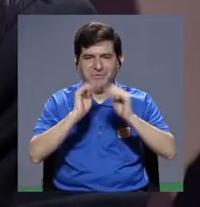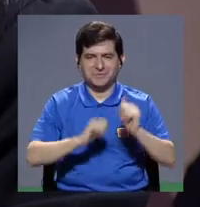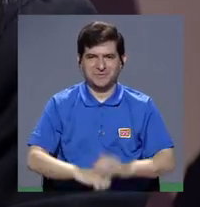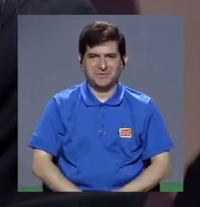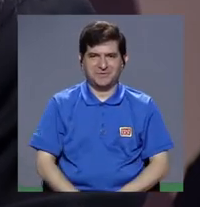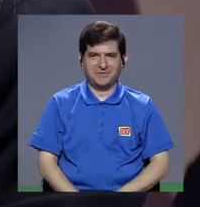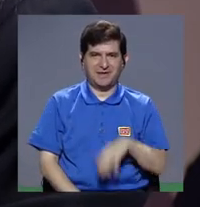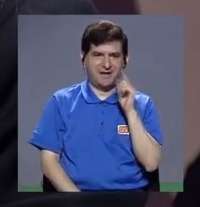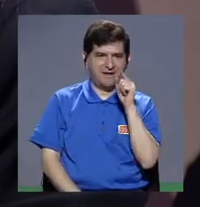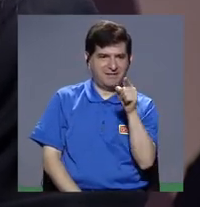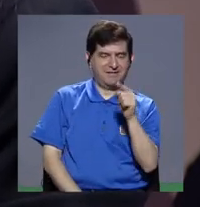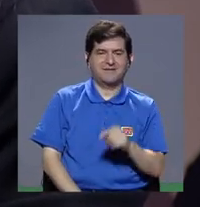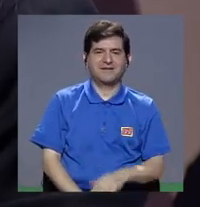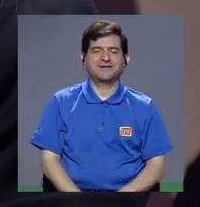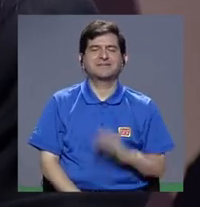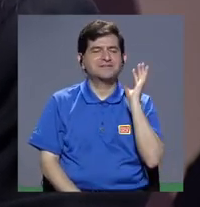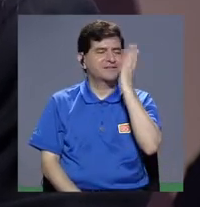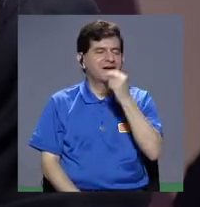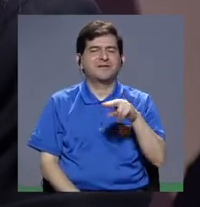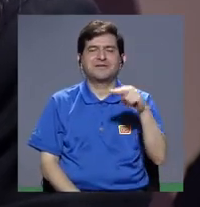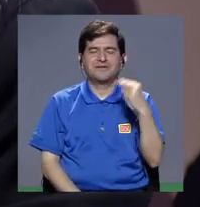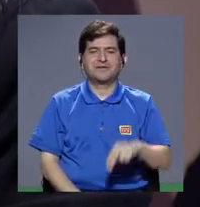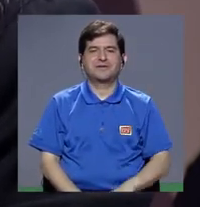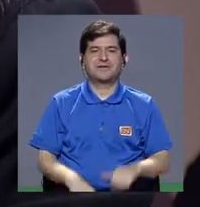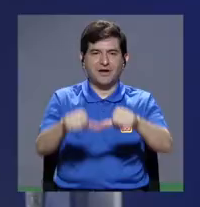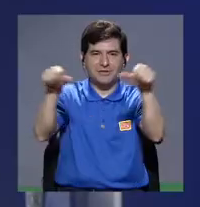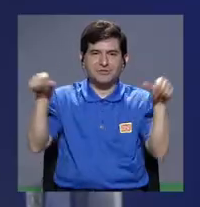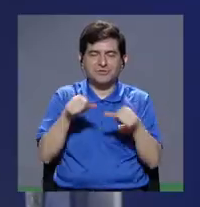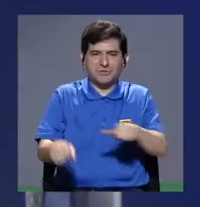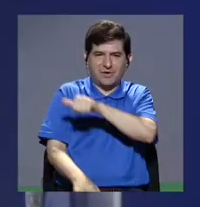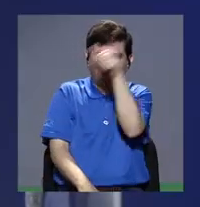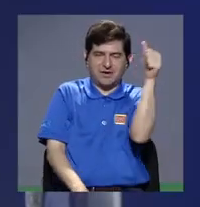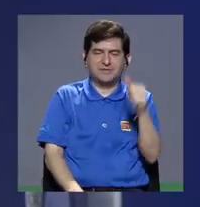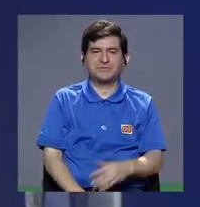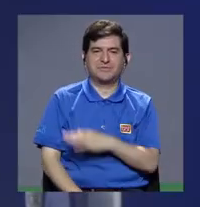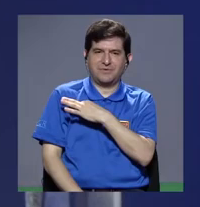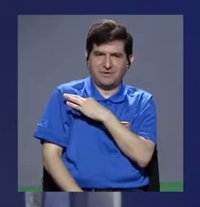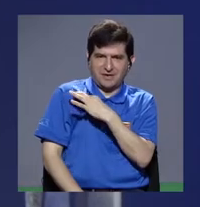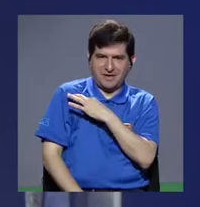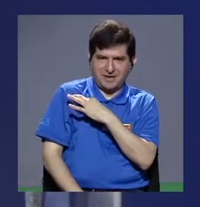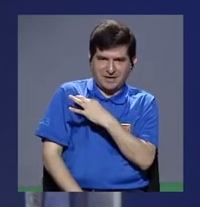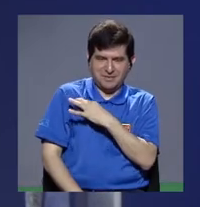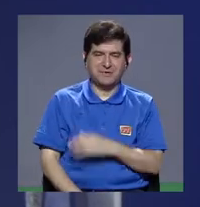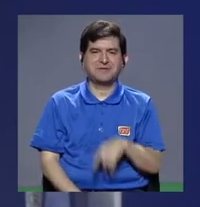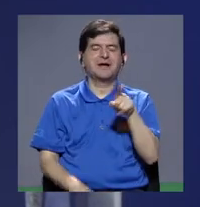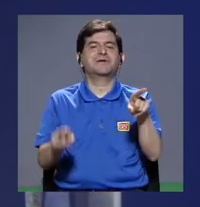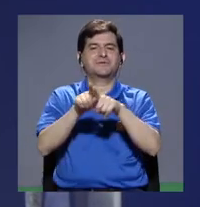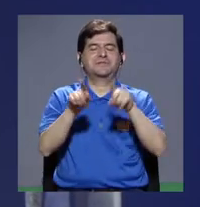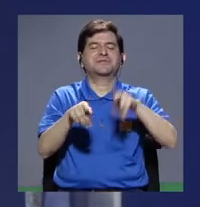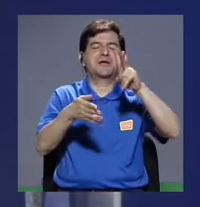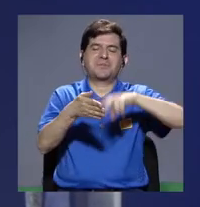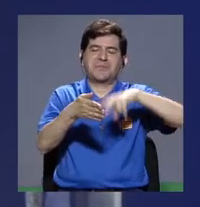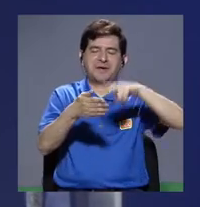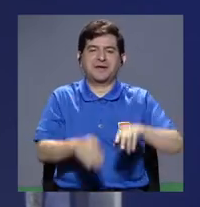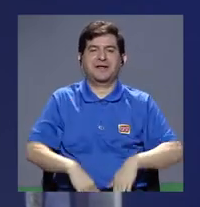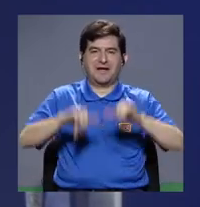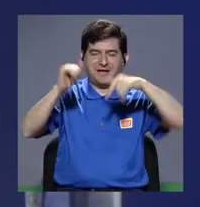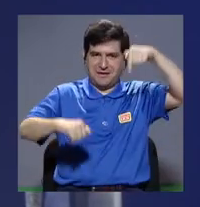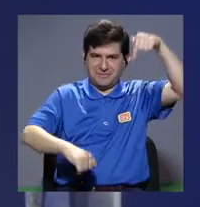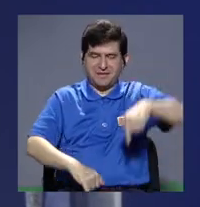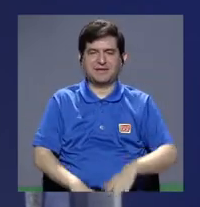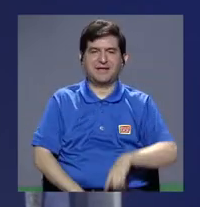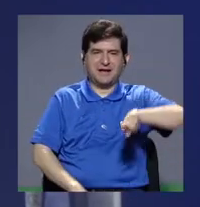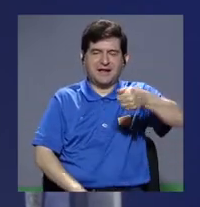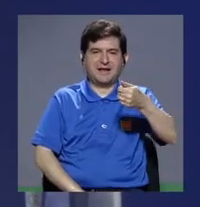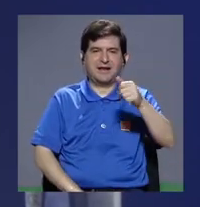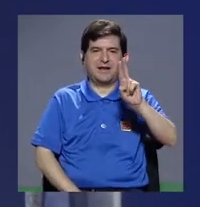sobre esta bellísima nueva en la zona azul la cual invitamos a que usted también lea y que esté con nosotros